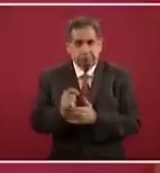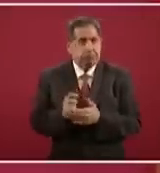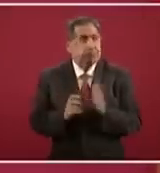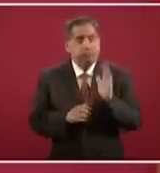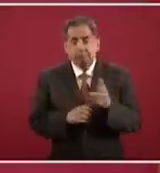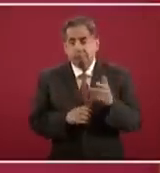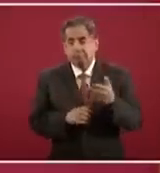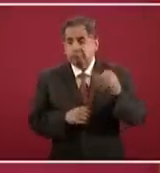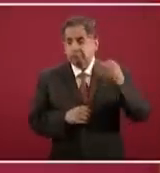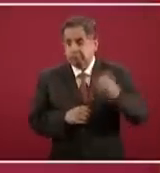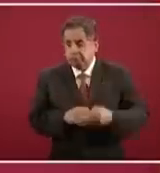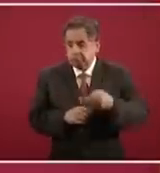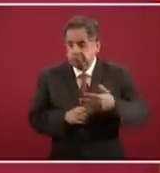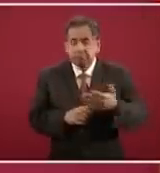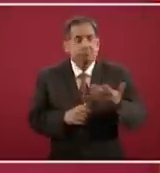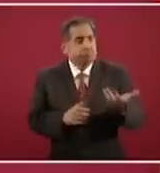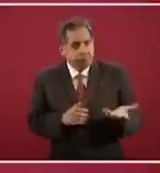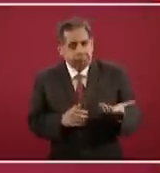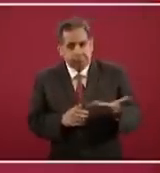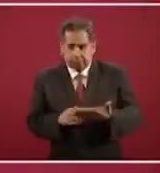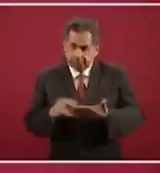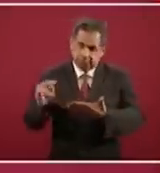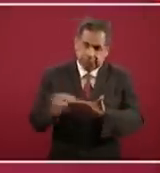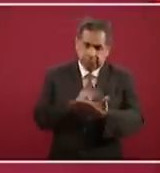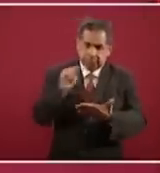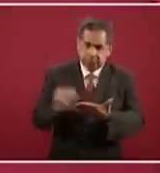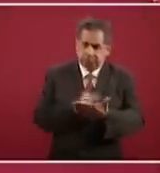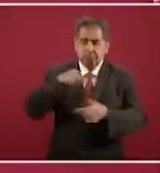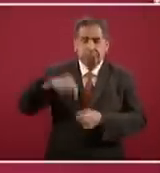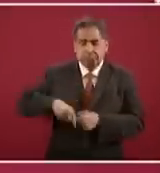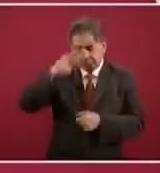aceptar la invitación de que se firme aquí en